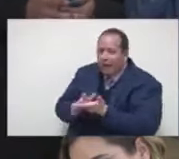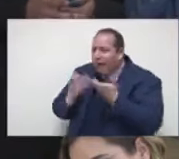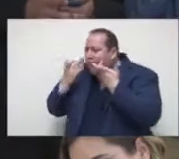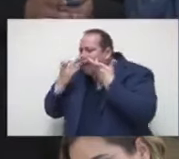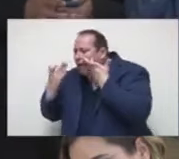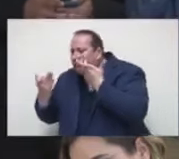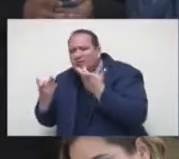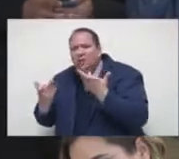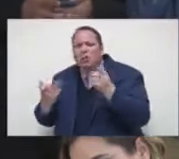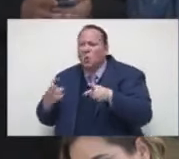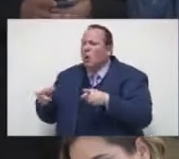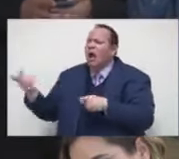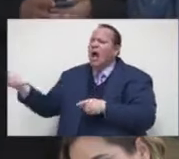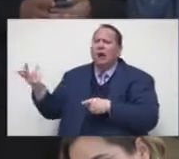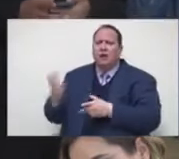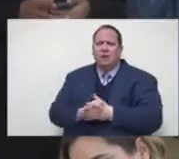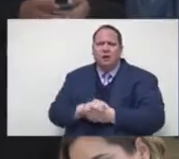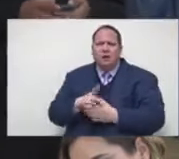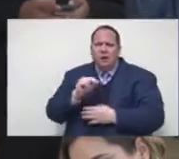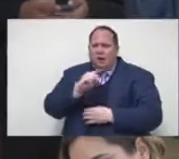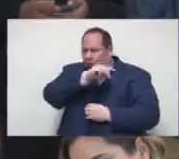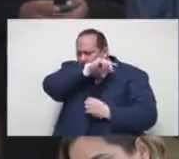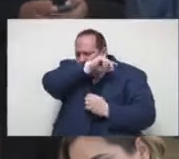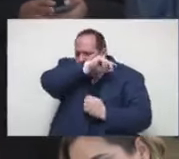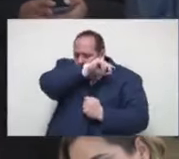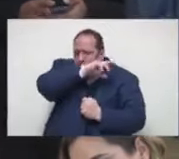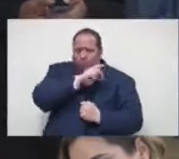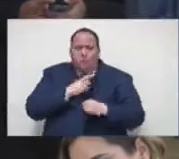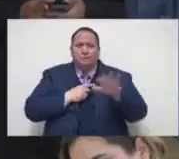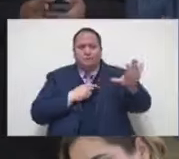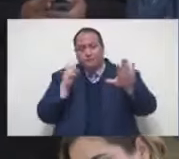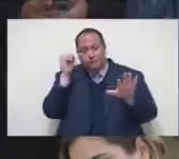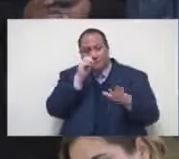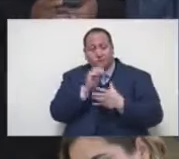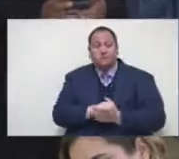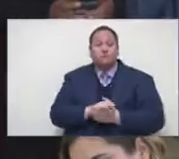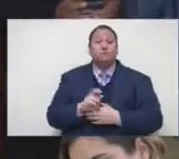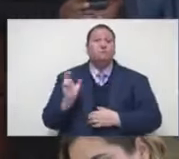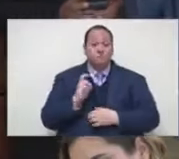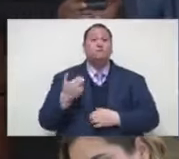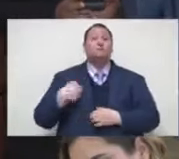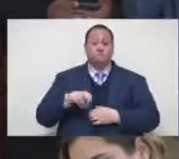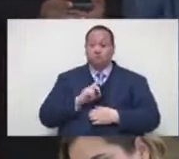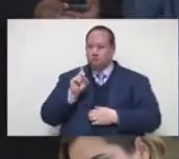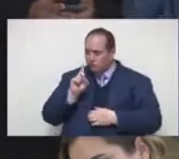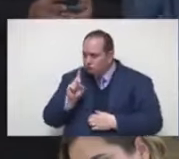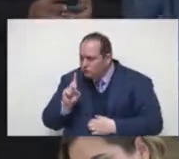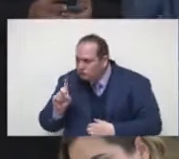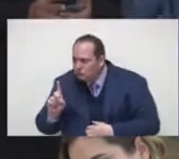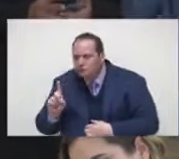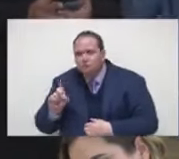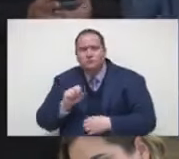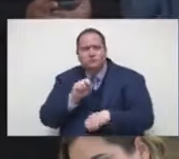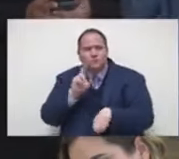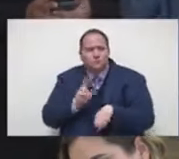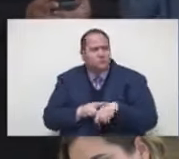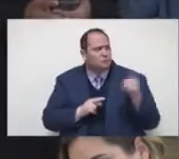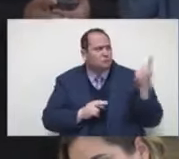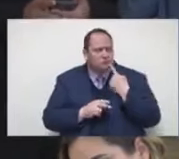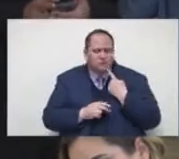testimonio en descargo, no era realmente una opinión como tal, y cuando personalmente acudimos a la zona, secretario, y